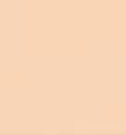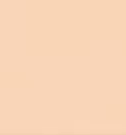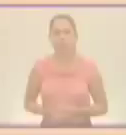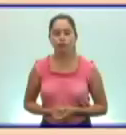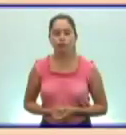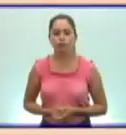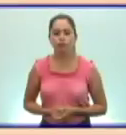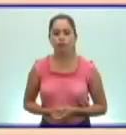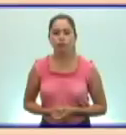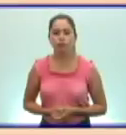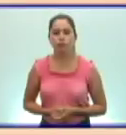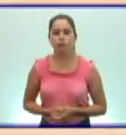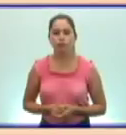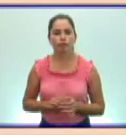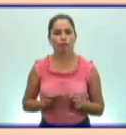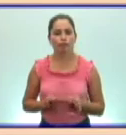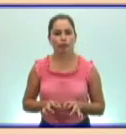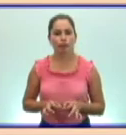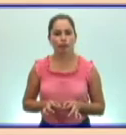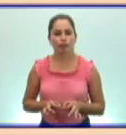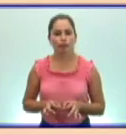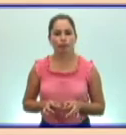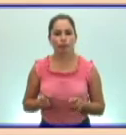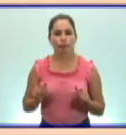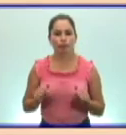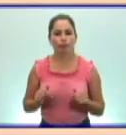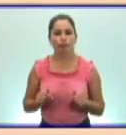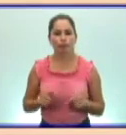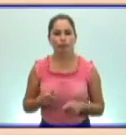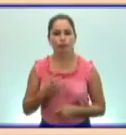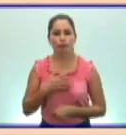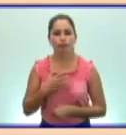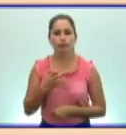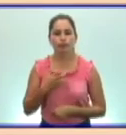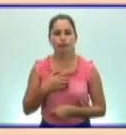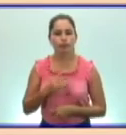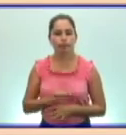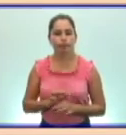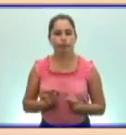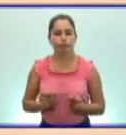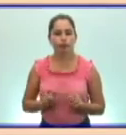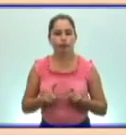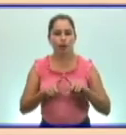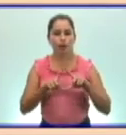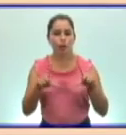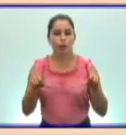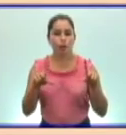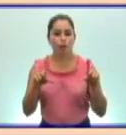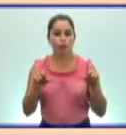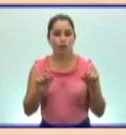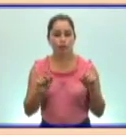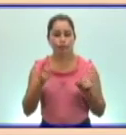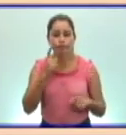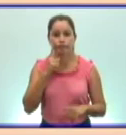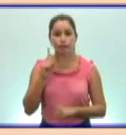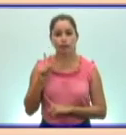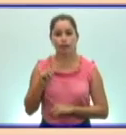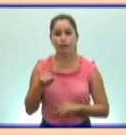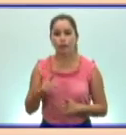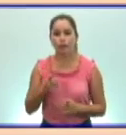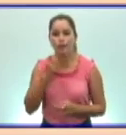Pues bien, de aquí tenemos sencillamente la ecuación de definición, que no es más